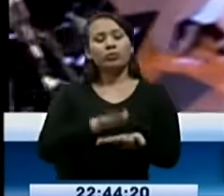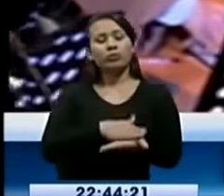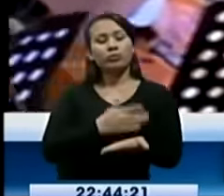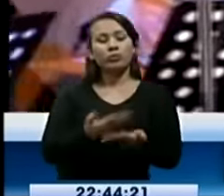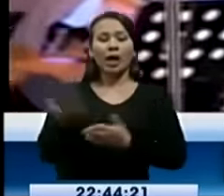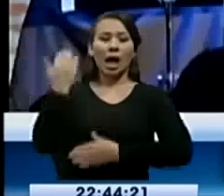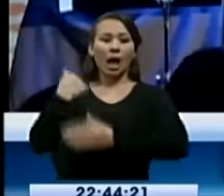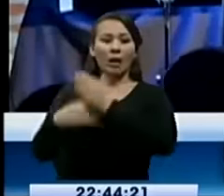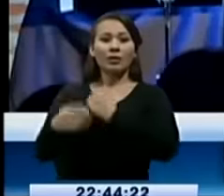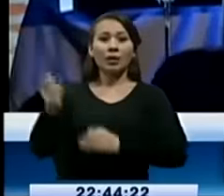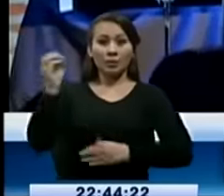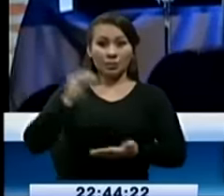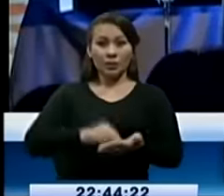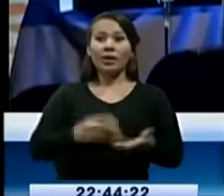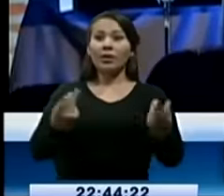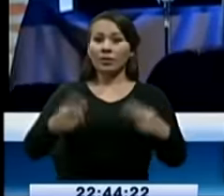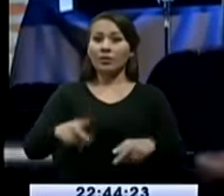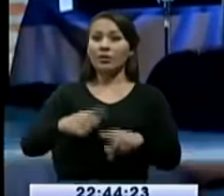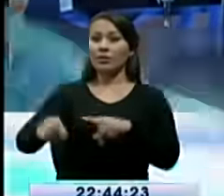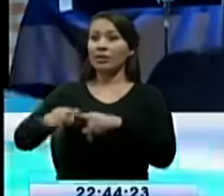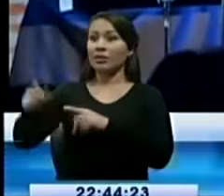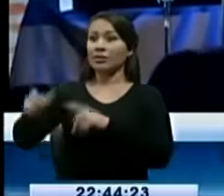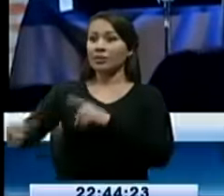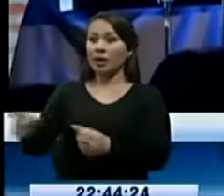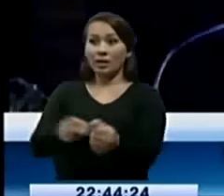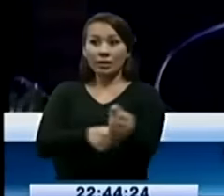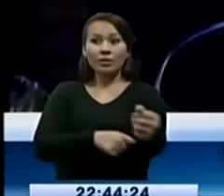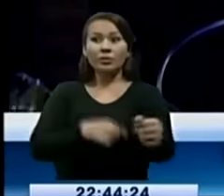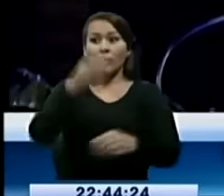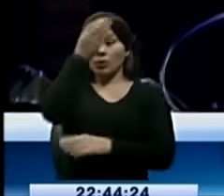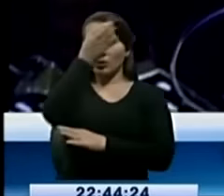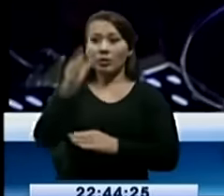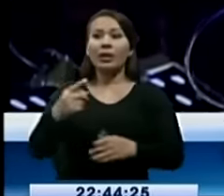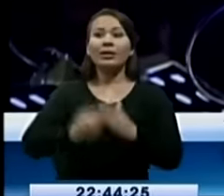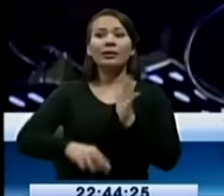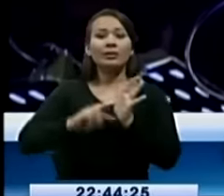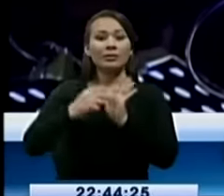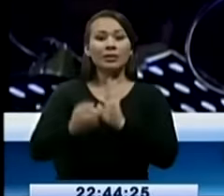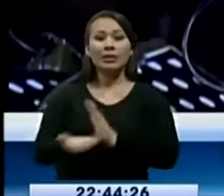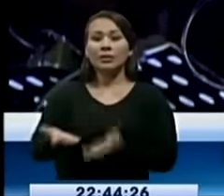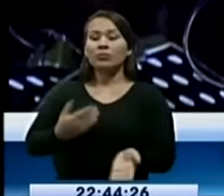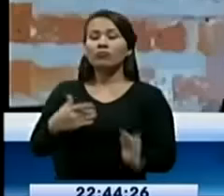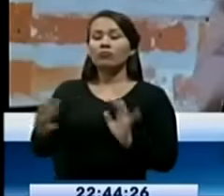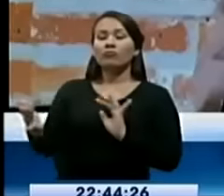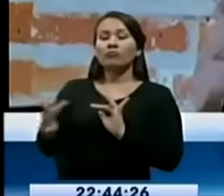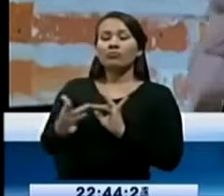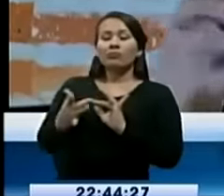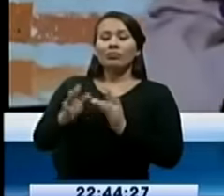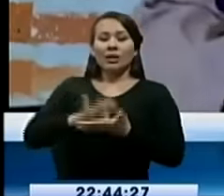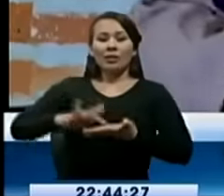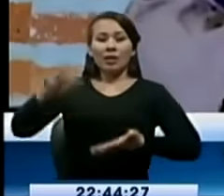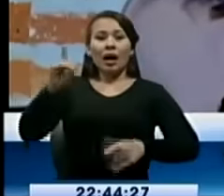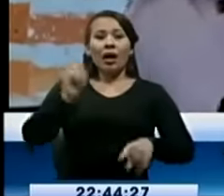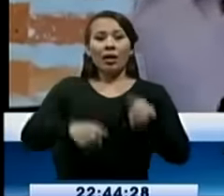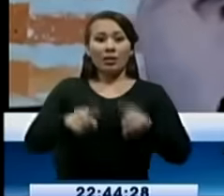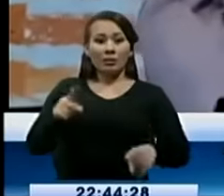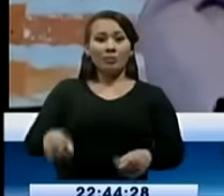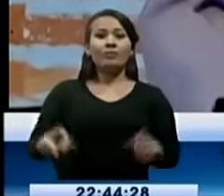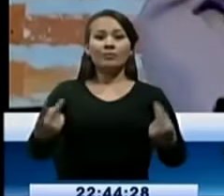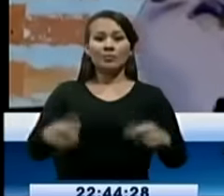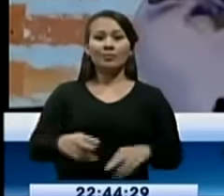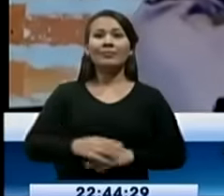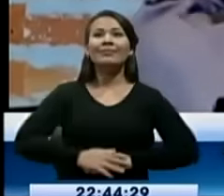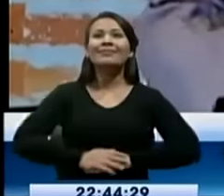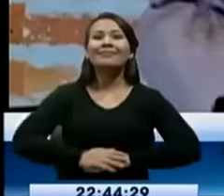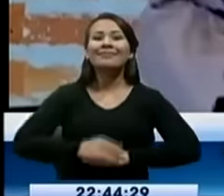pasado, sino también la de otras tradiciones culturales que sirven como conexión espiritual y en algunas de ellas reflejadas